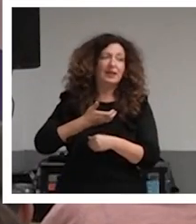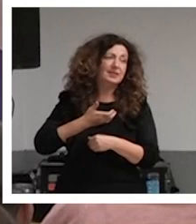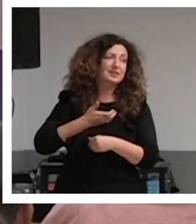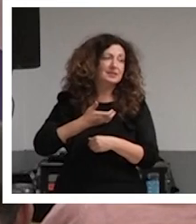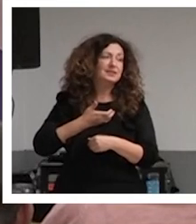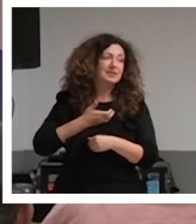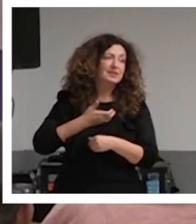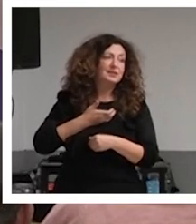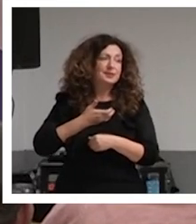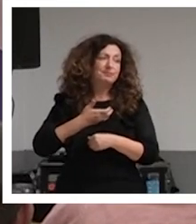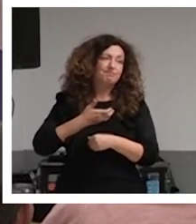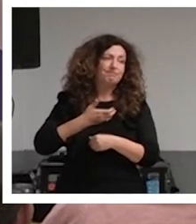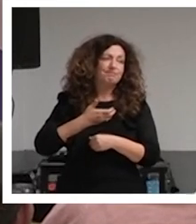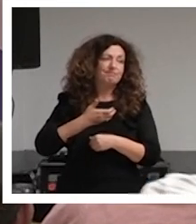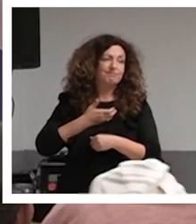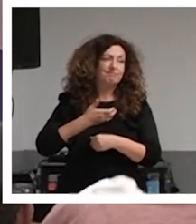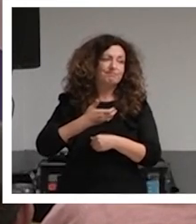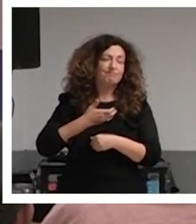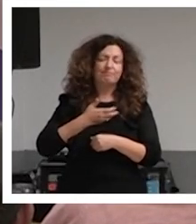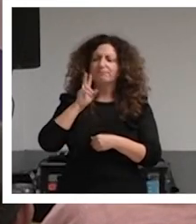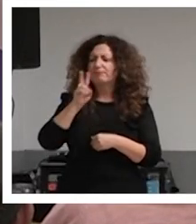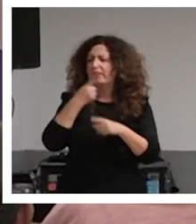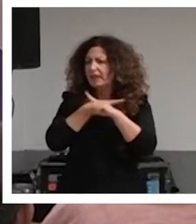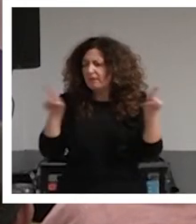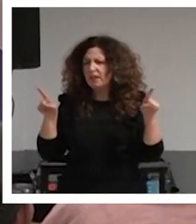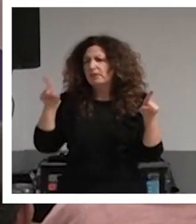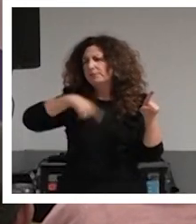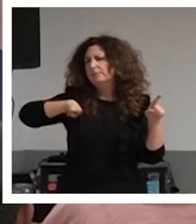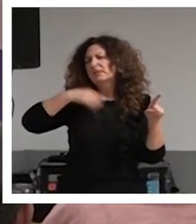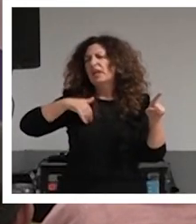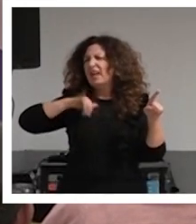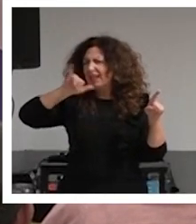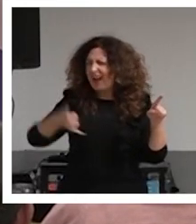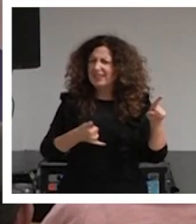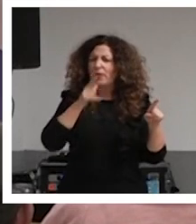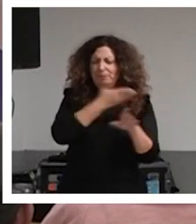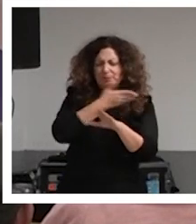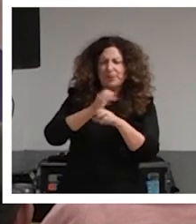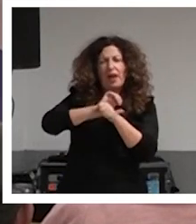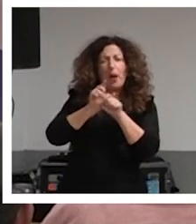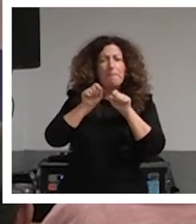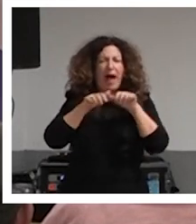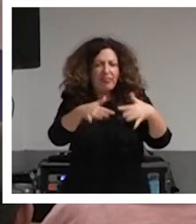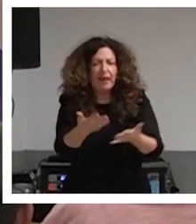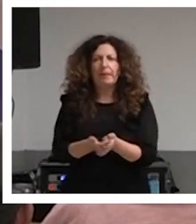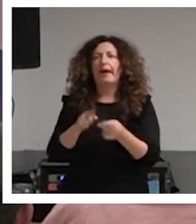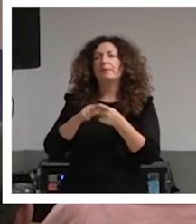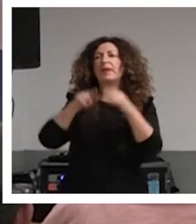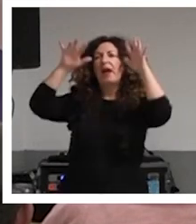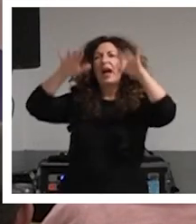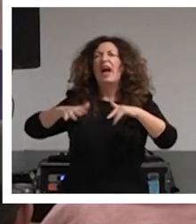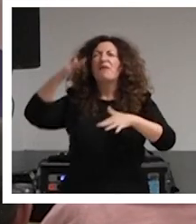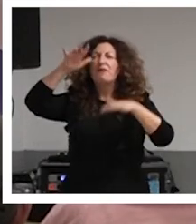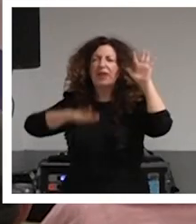son atípicas no donde nuestro pueblo está cansado hemos pasado una pandemia hemos pasado filomena un volcán